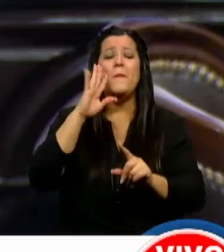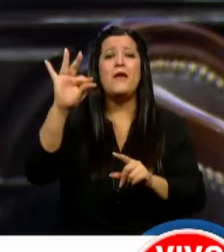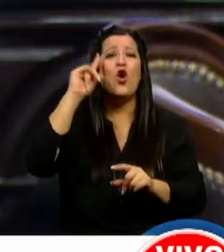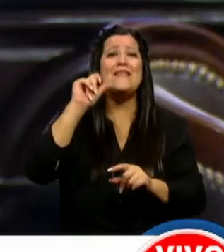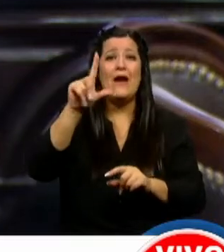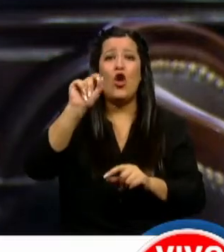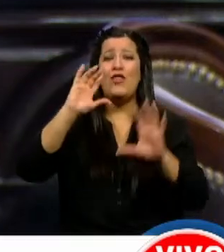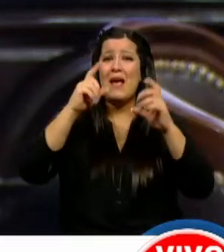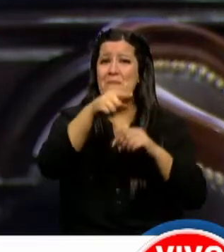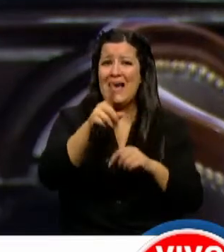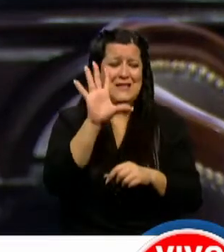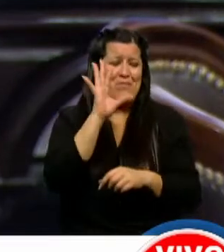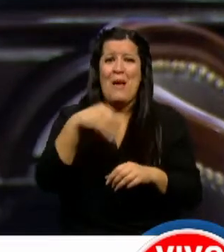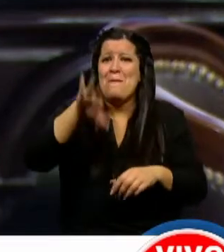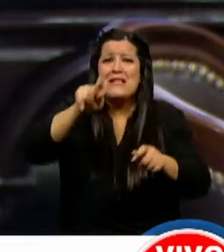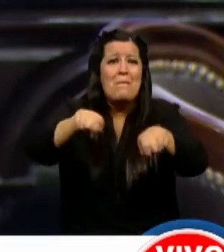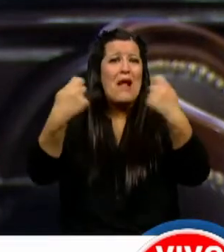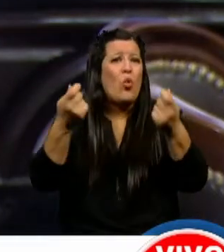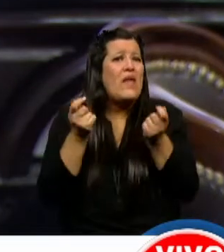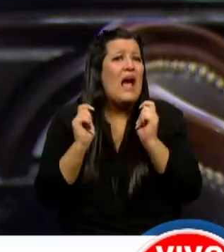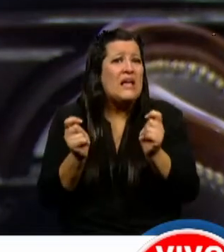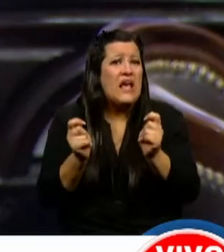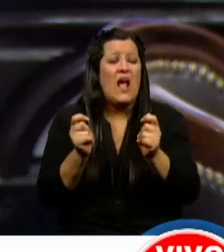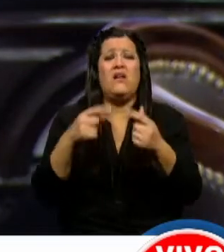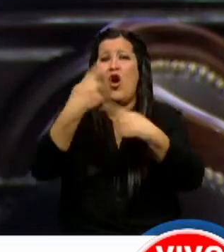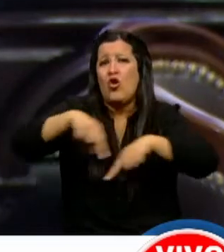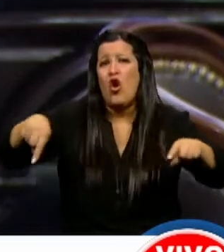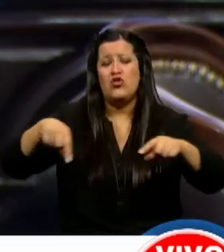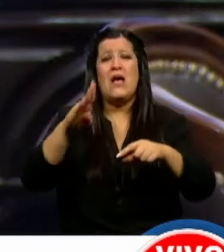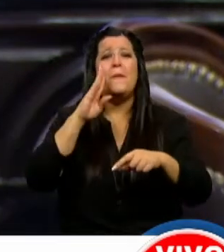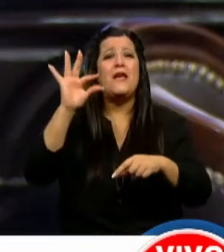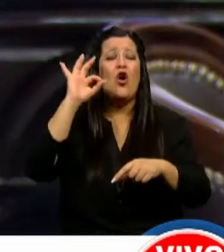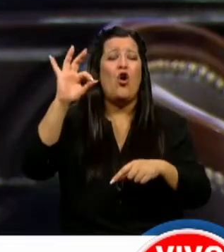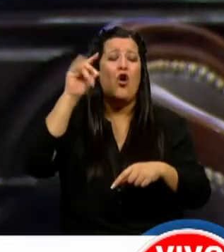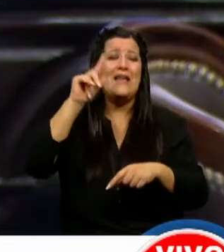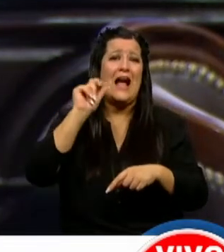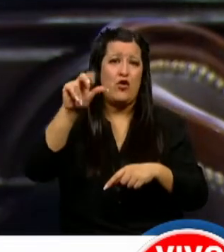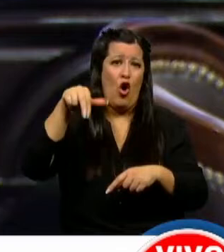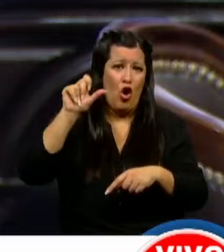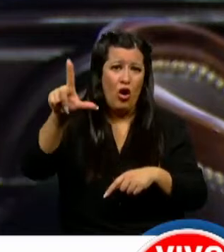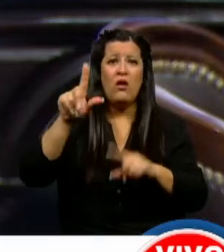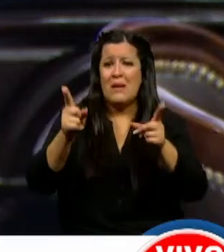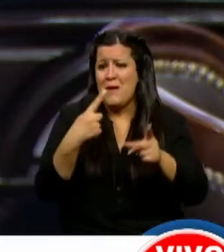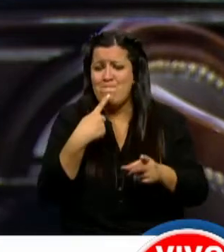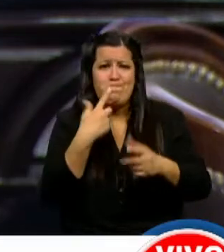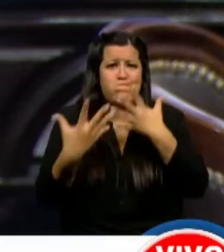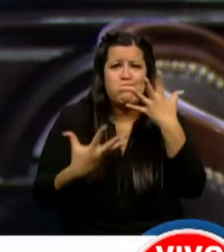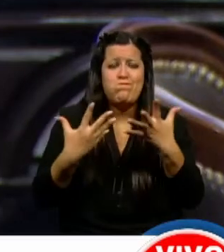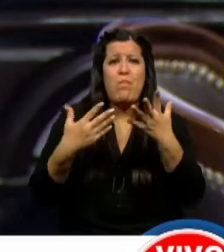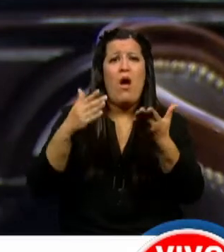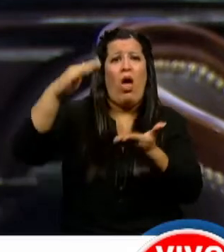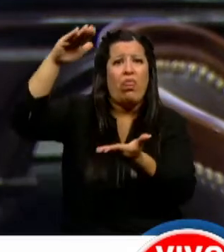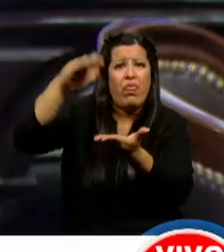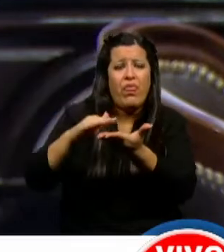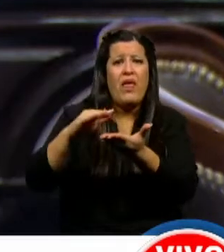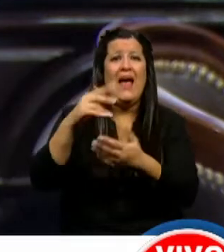maíz. Claramente el gran perjudicado también en la distribución del bioetanol. Esta incertidumbre de la baja eventual